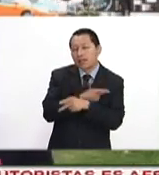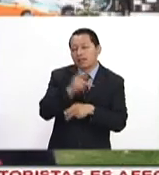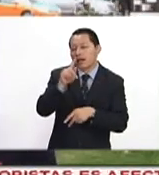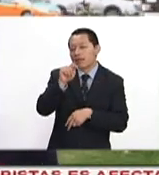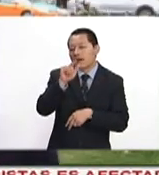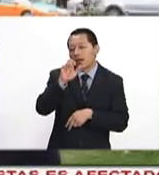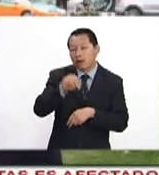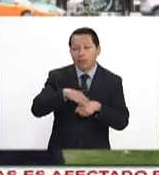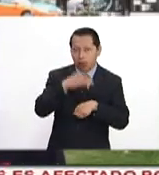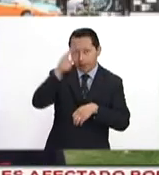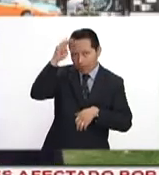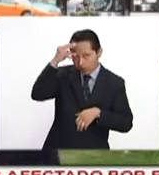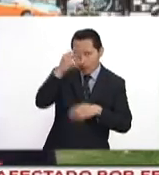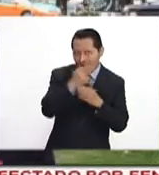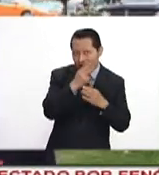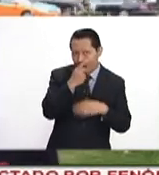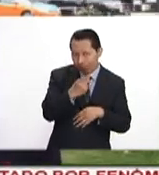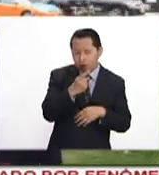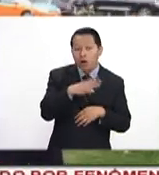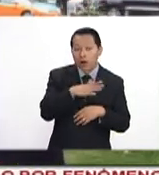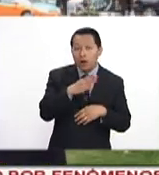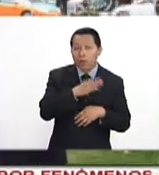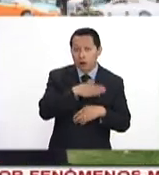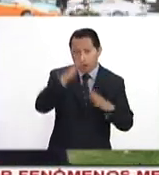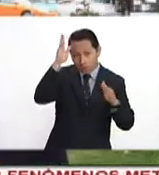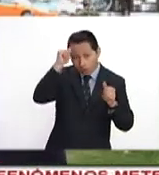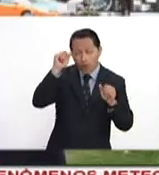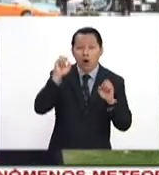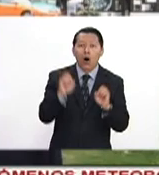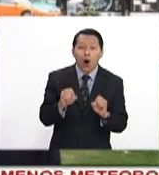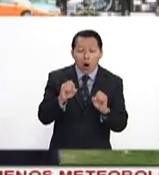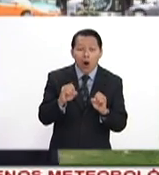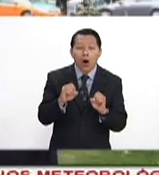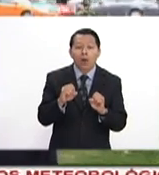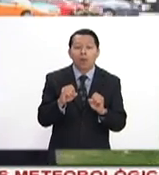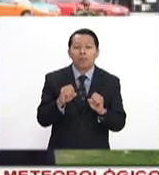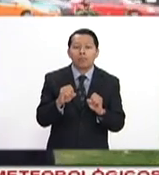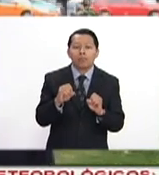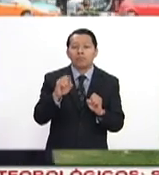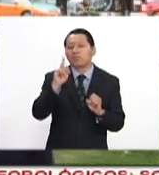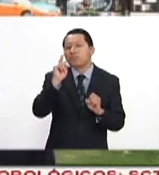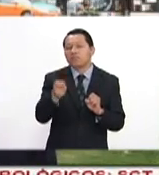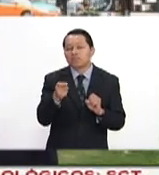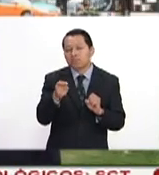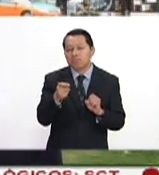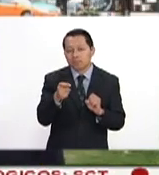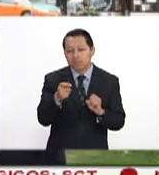hay que recordar que Donald Trump dijo o tengo un buen acuerdo o simplemente acabo con